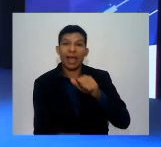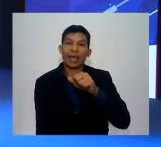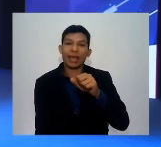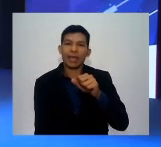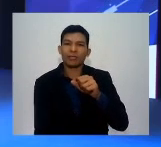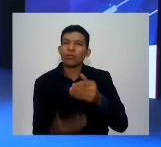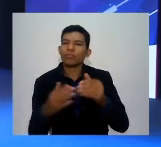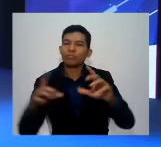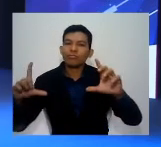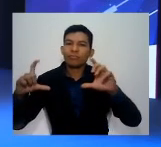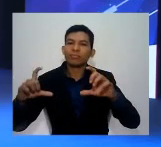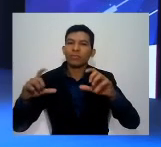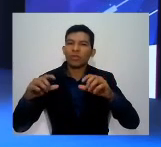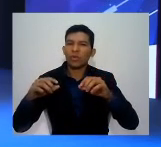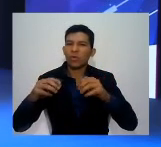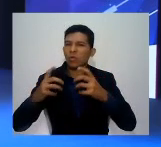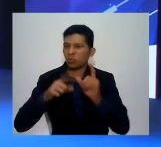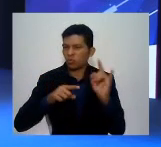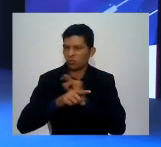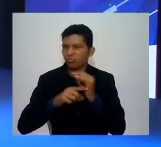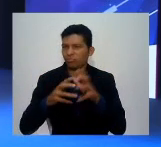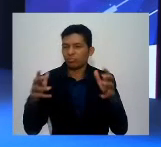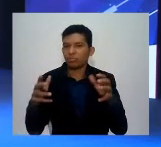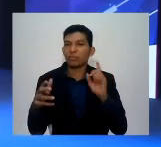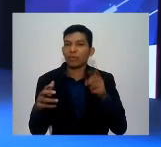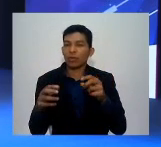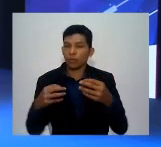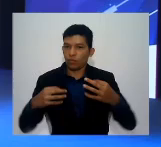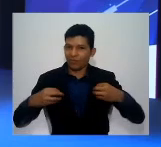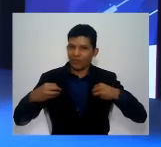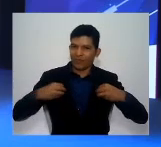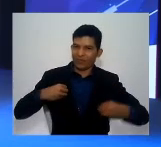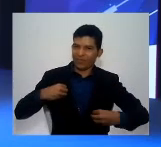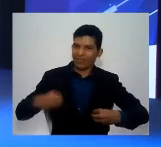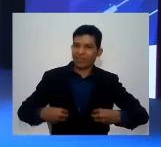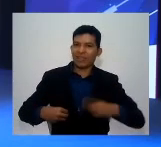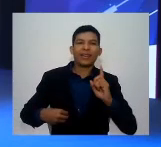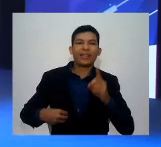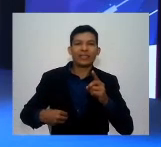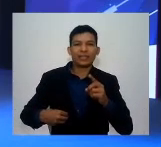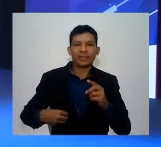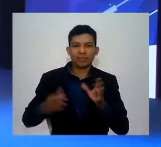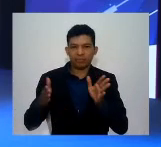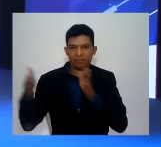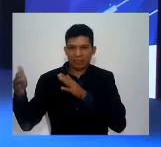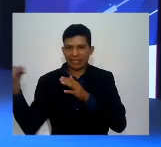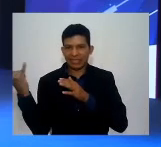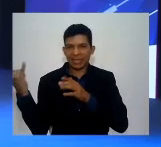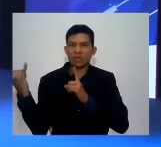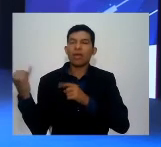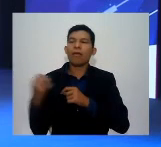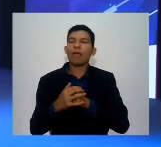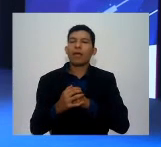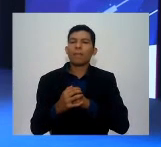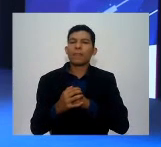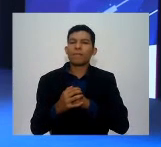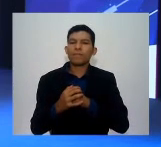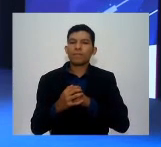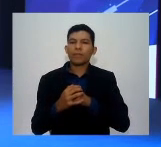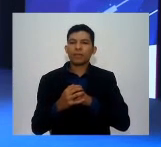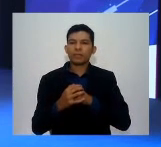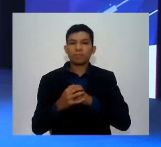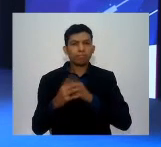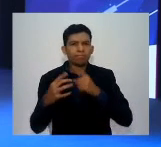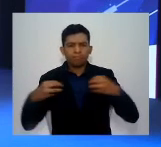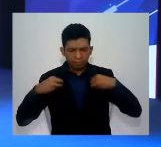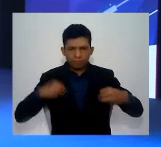de luces, de rayos infrarrojos. Lo que pasa es que en esa pandemia eran más disimulados y se los ponían en las camaritas por allá y nadie se daba cuenta. Ahorita como le están apuntando de frente, usted cree